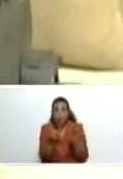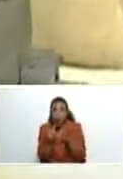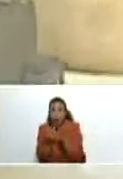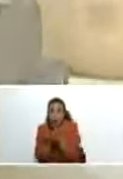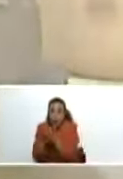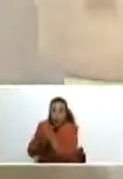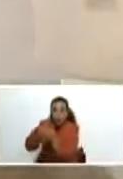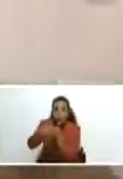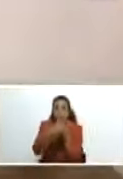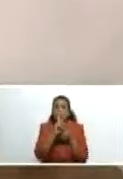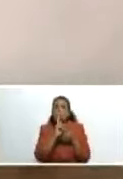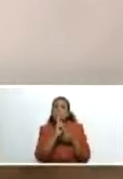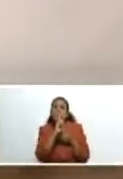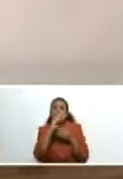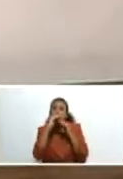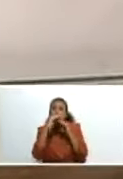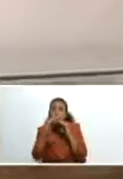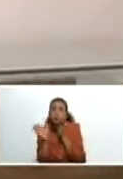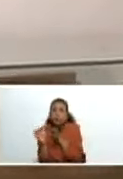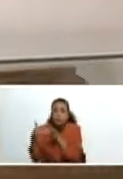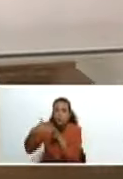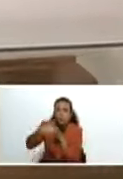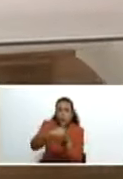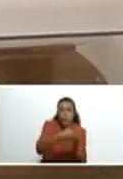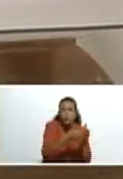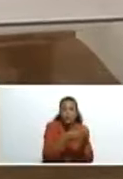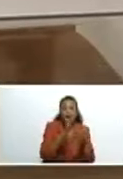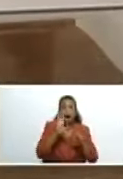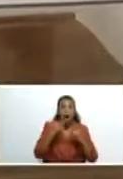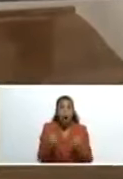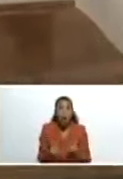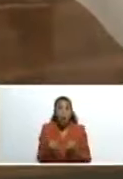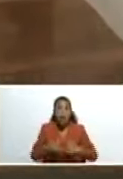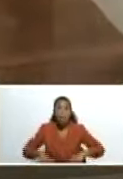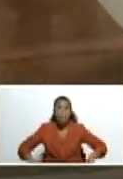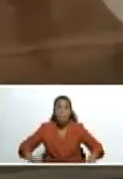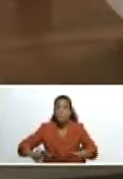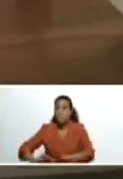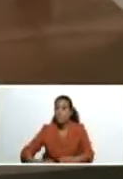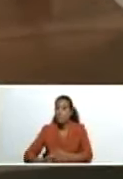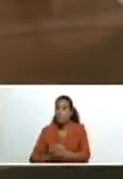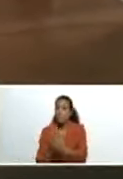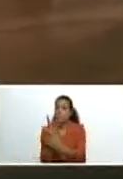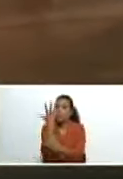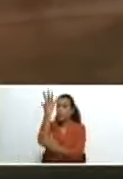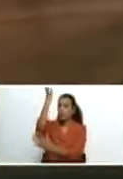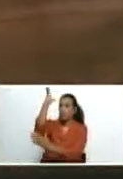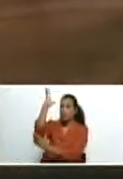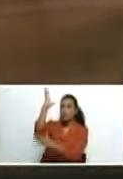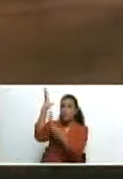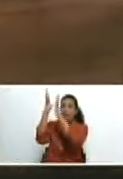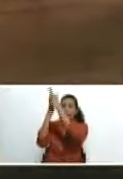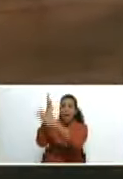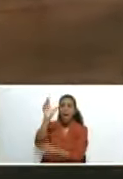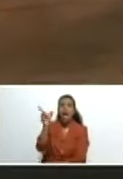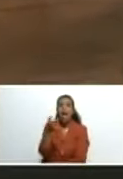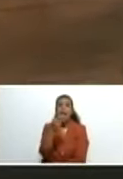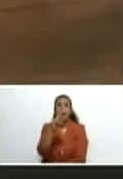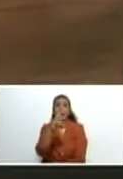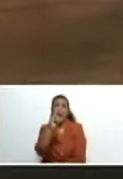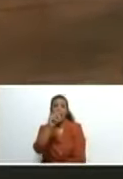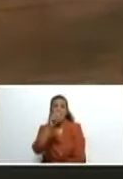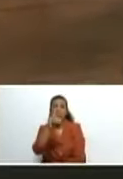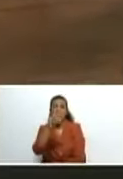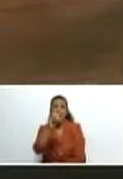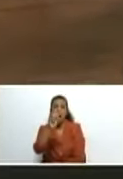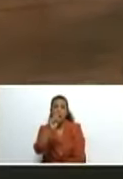vamos entrando a la casa por el patio de granados, de lo que al final quedó de la